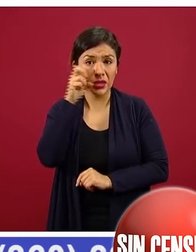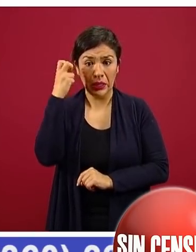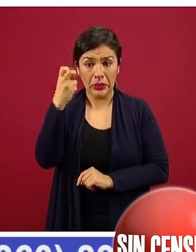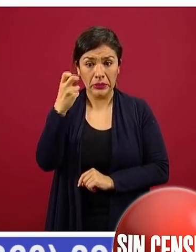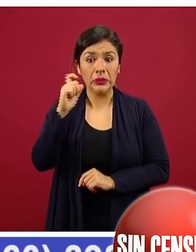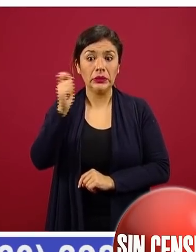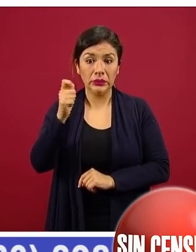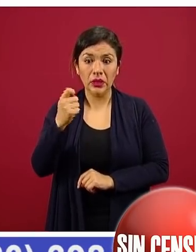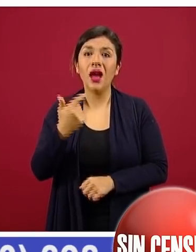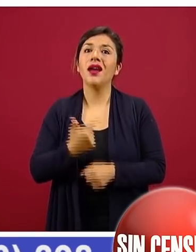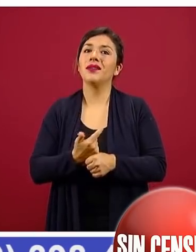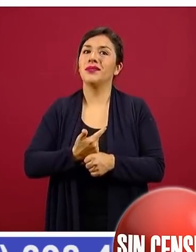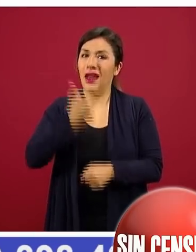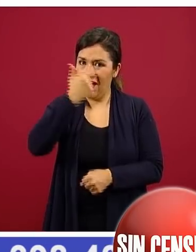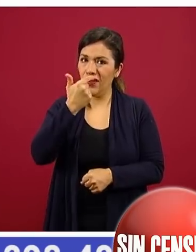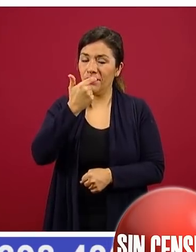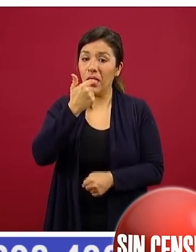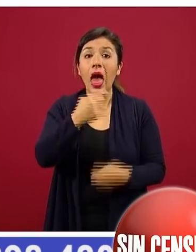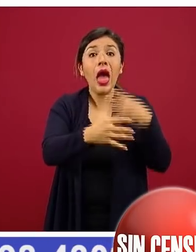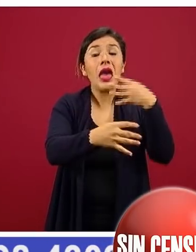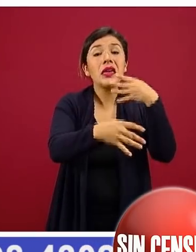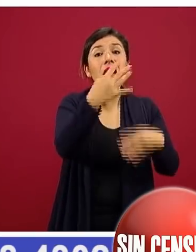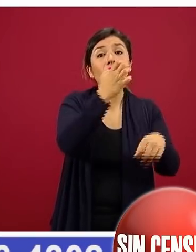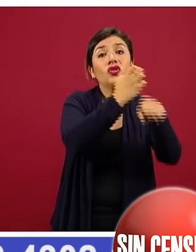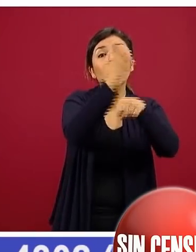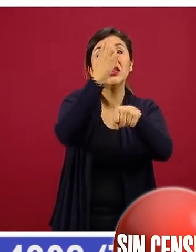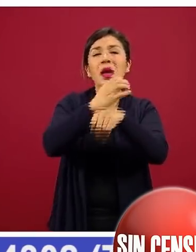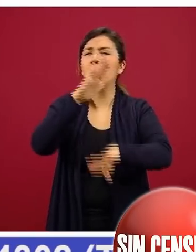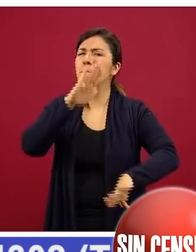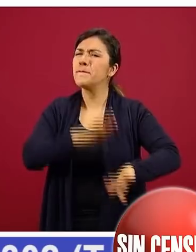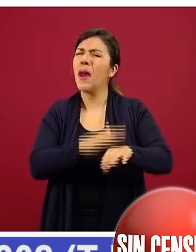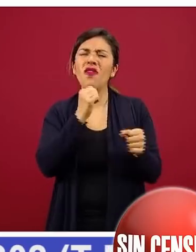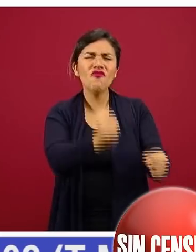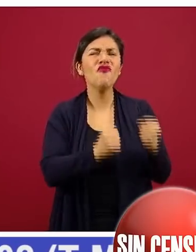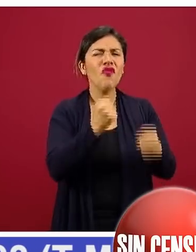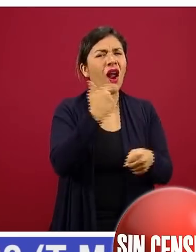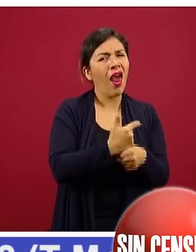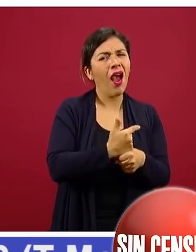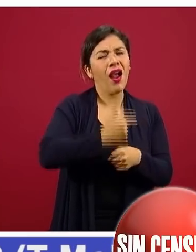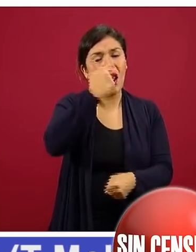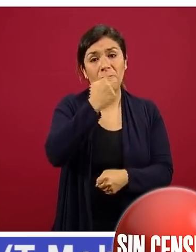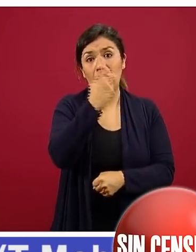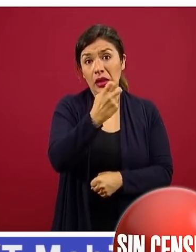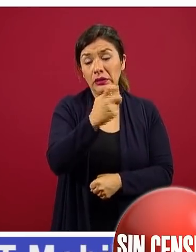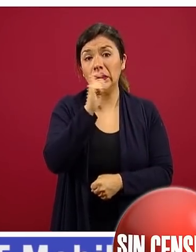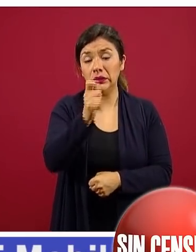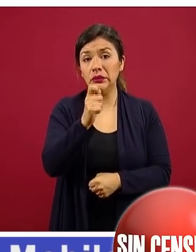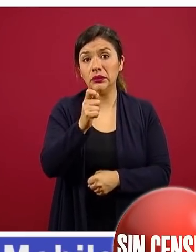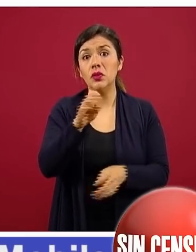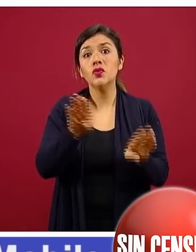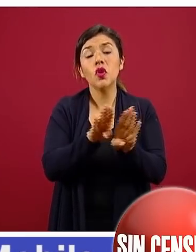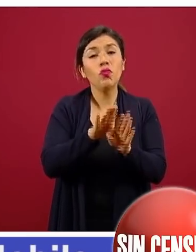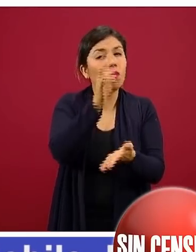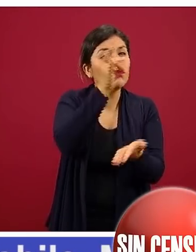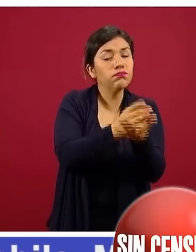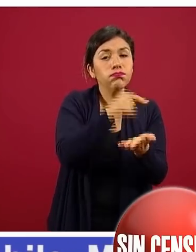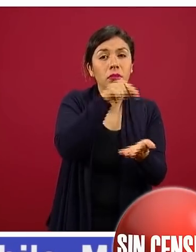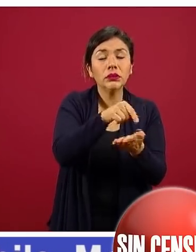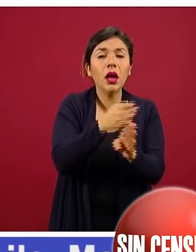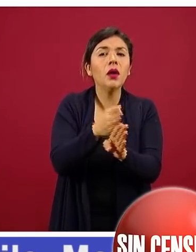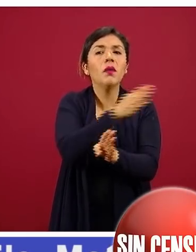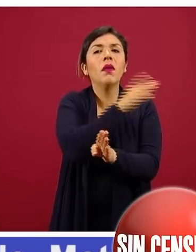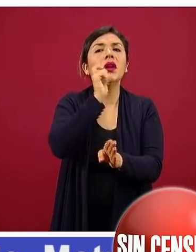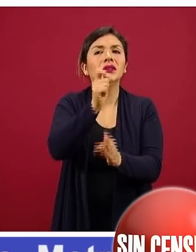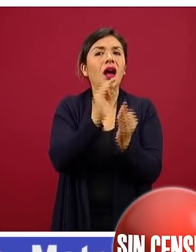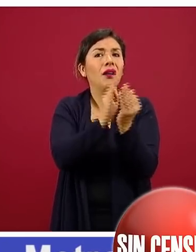el riesgo alto, y 14 que están en el riesgo máximo del que hemos partido, es el riesgo que se había identificado durante la